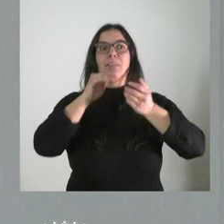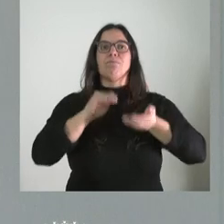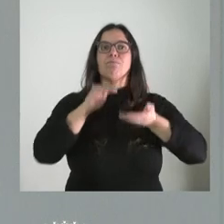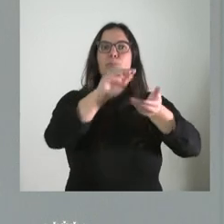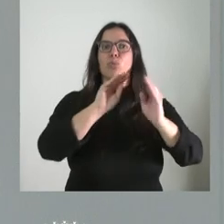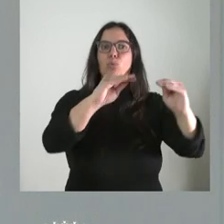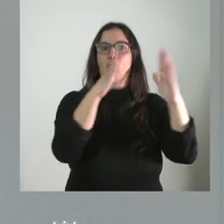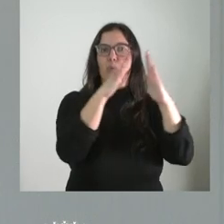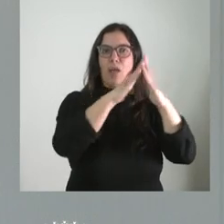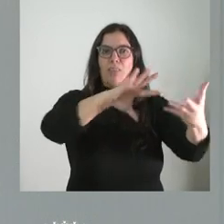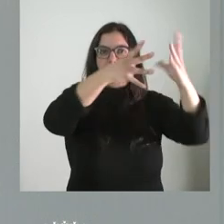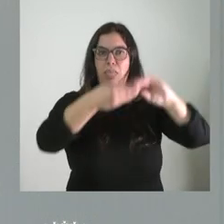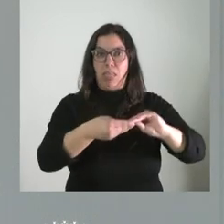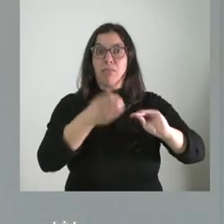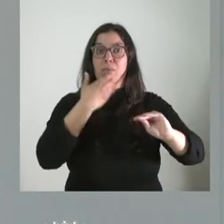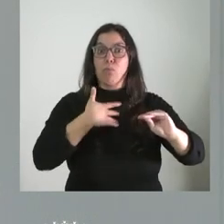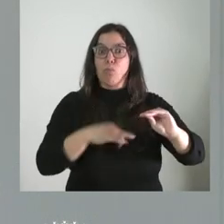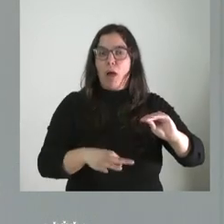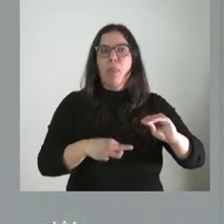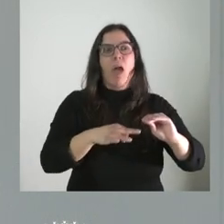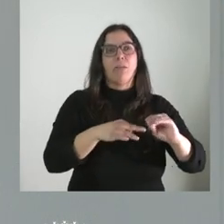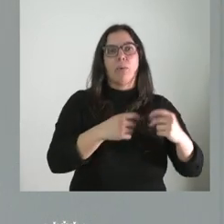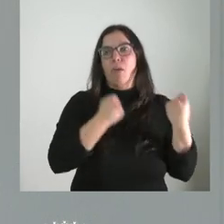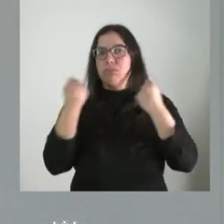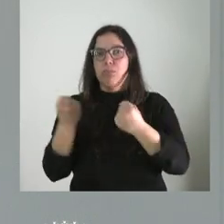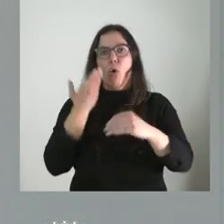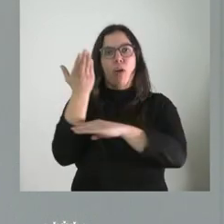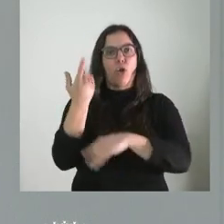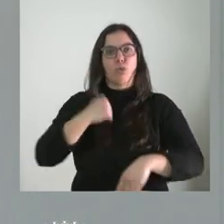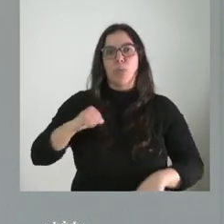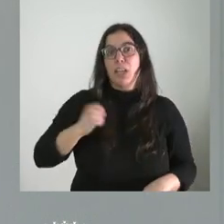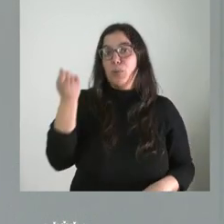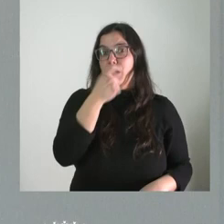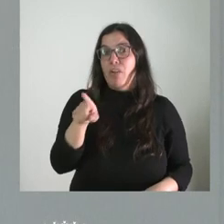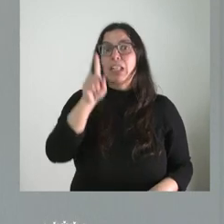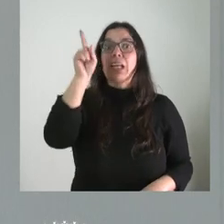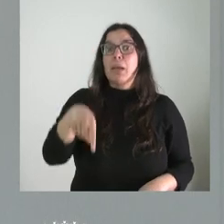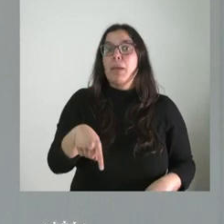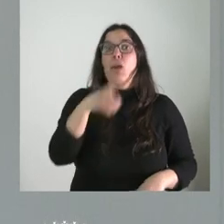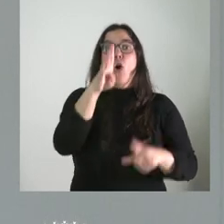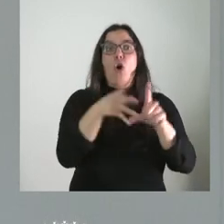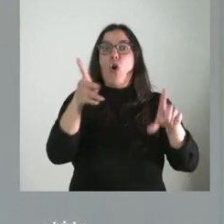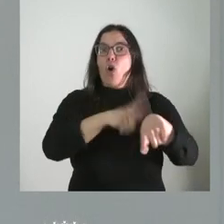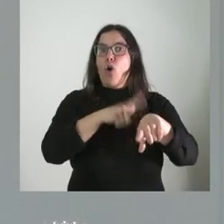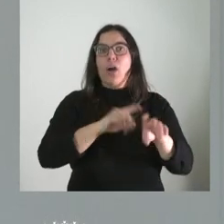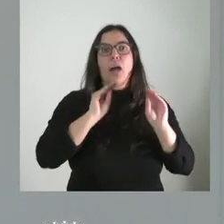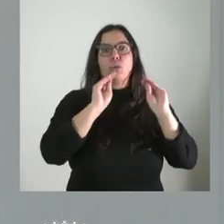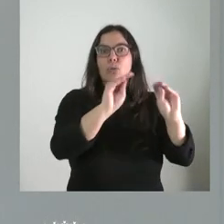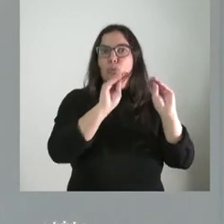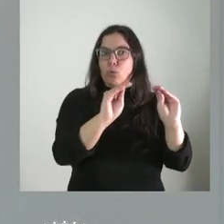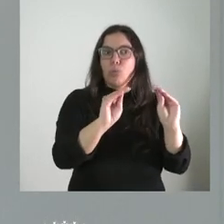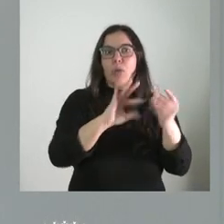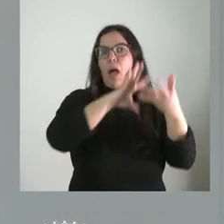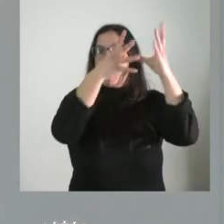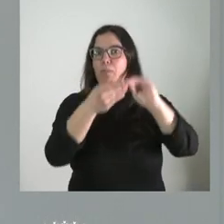en la medida en que lo puede hacer en su casa no tiene que trasladarse al hospital y también lo puede hacer ante un horario que no le incompatilice con su vida